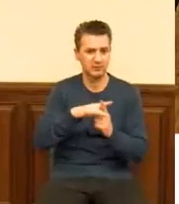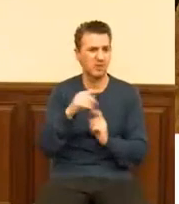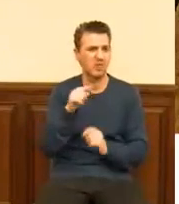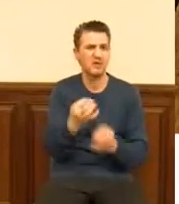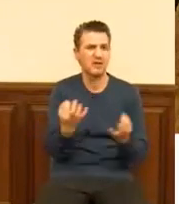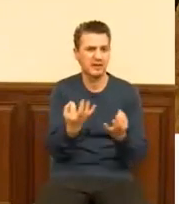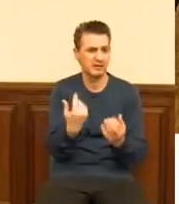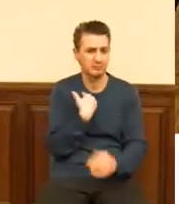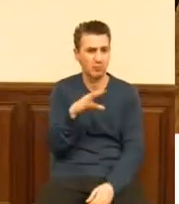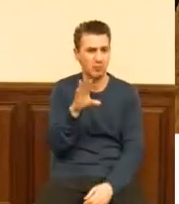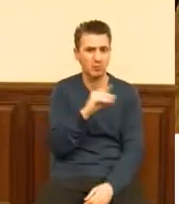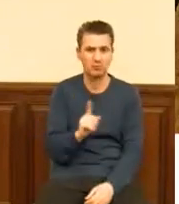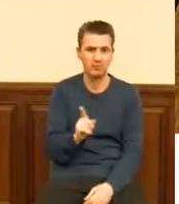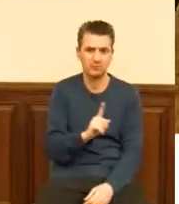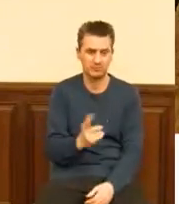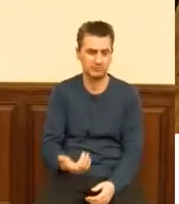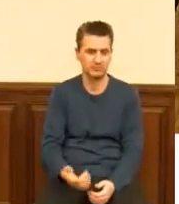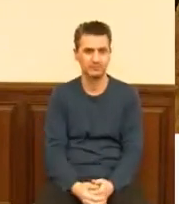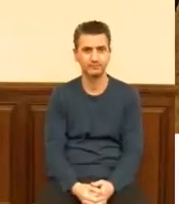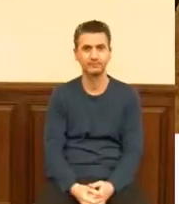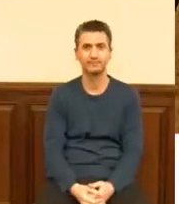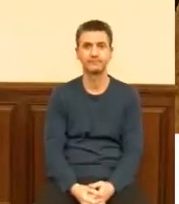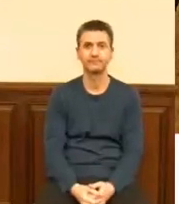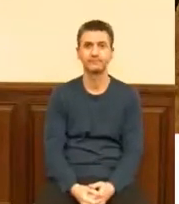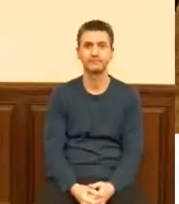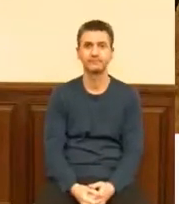no es incomprensible.